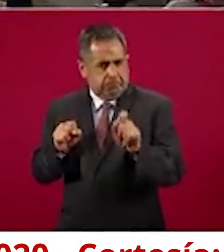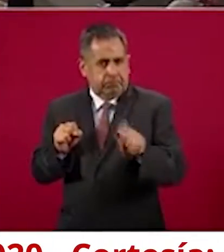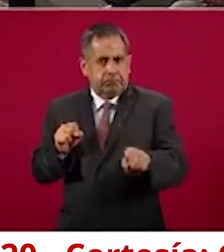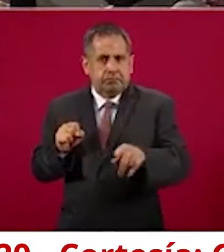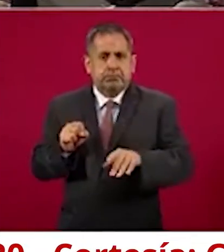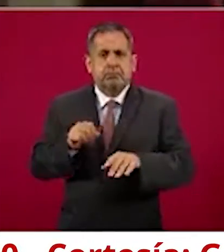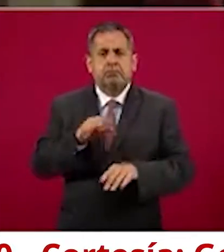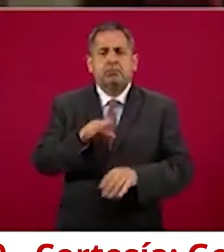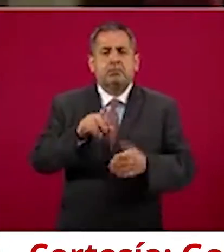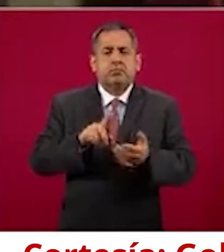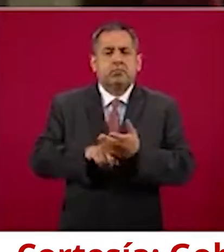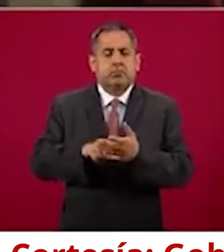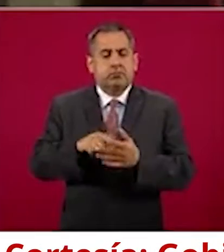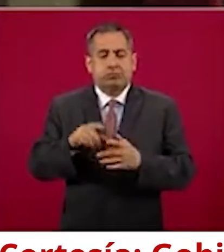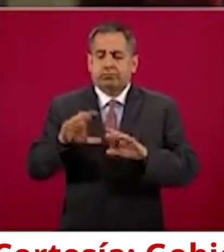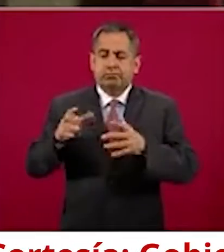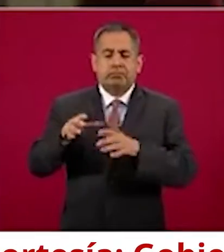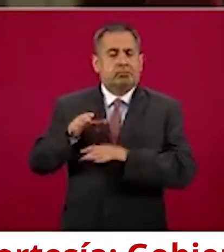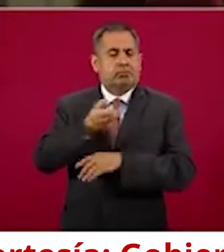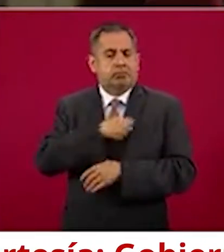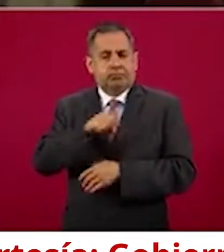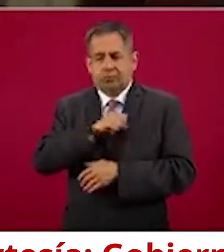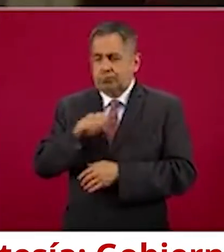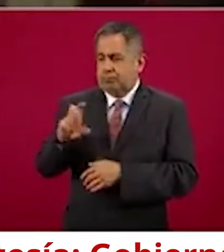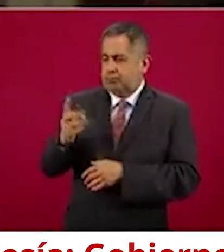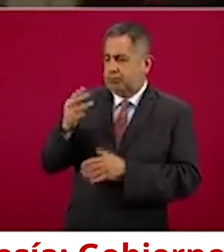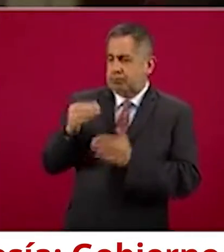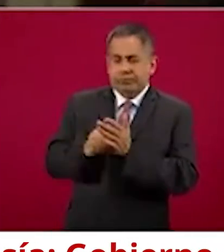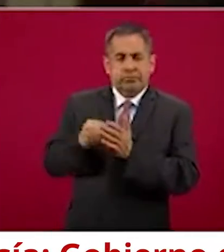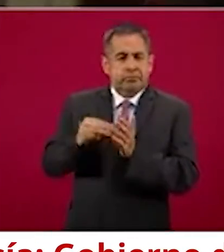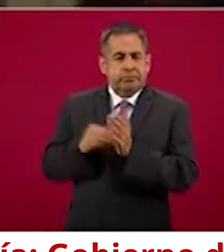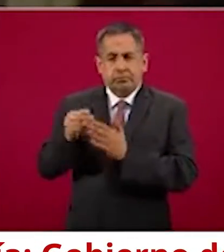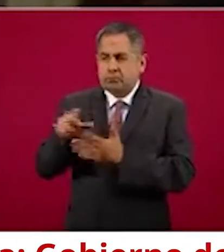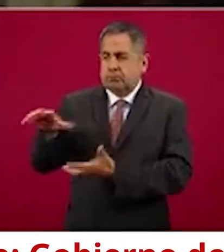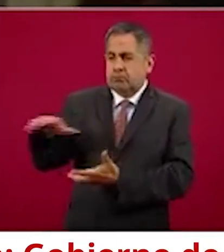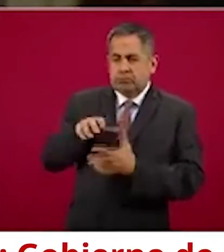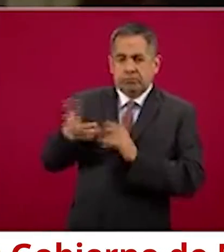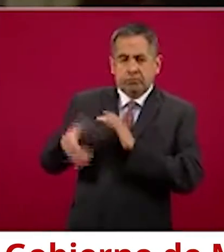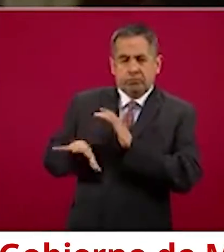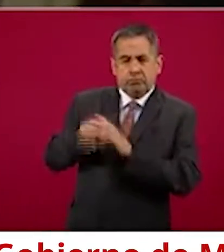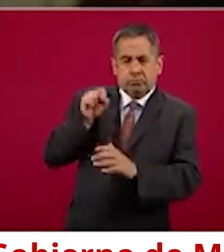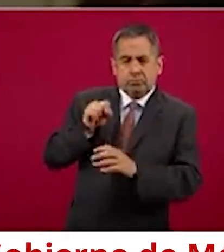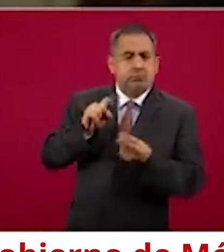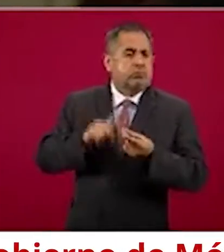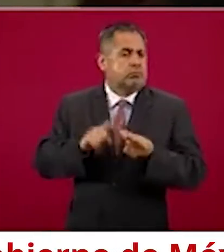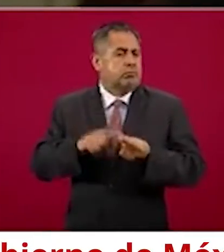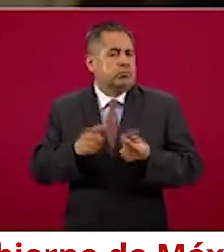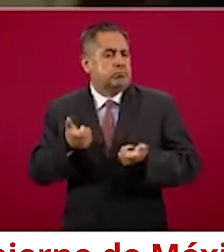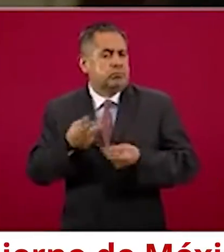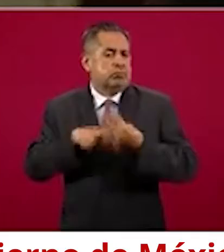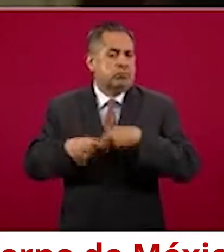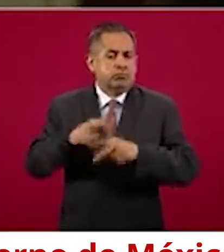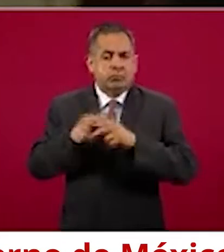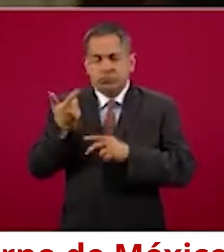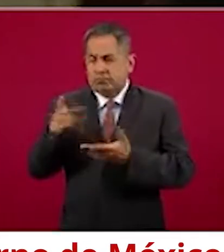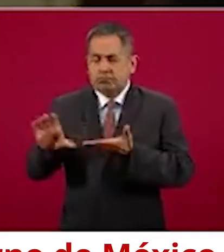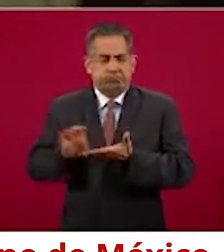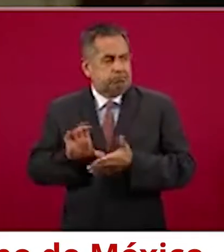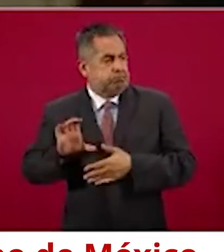asunto del Fondo de Salud, de estos 33,000 millones que se aprobaron, o de dónde van a salir estos recursos para este primer